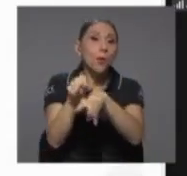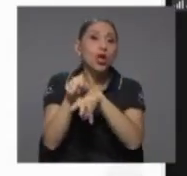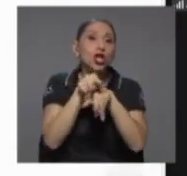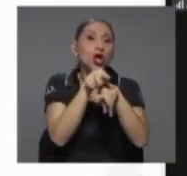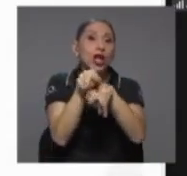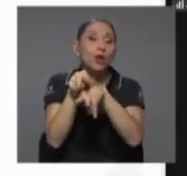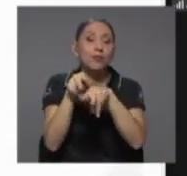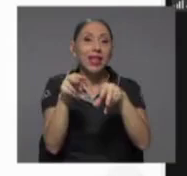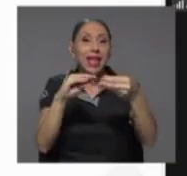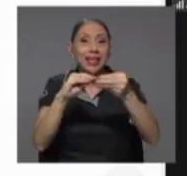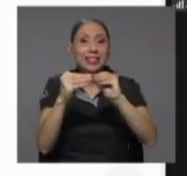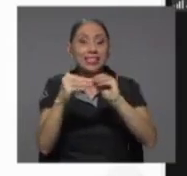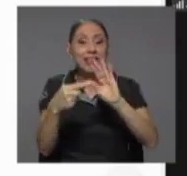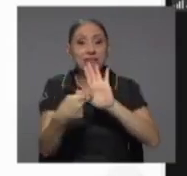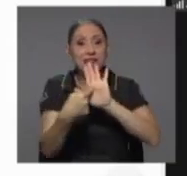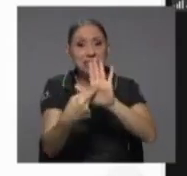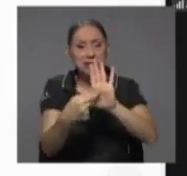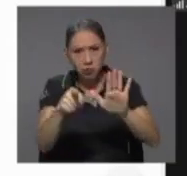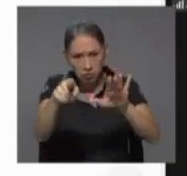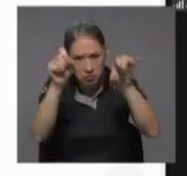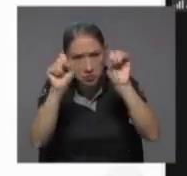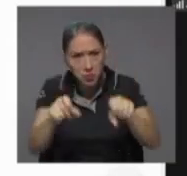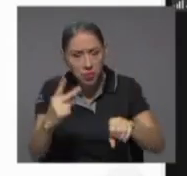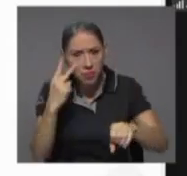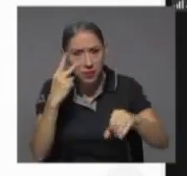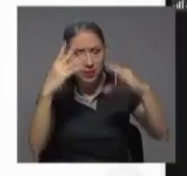pueden acceder esas bases de datos.